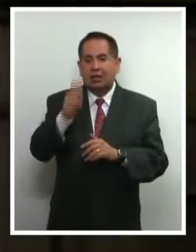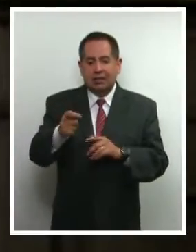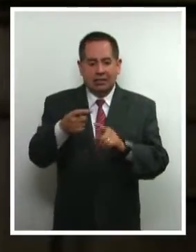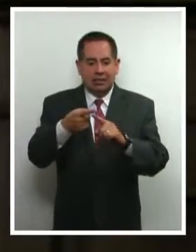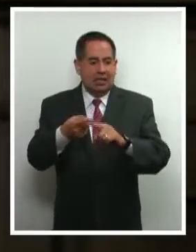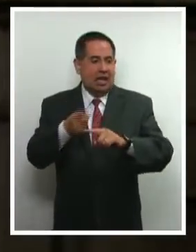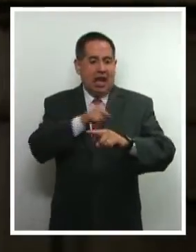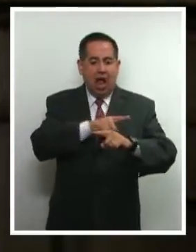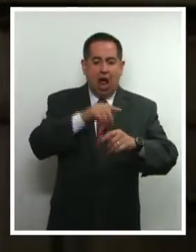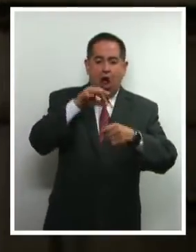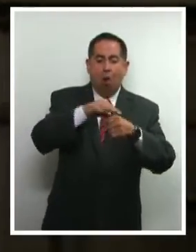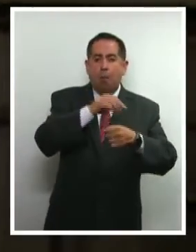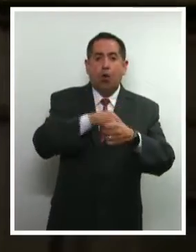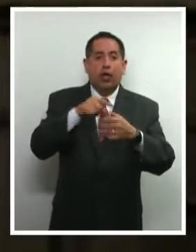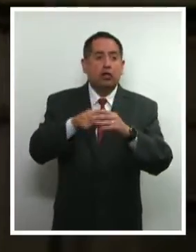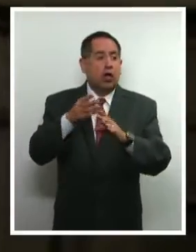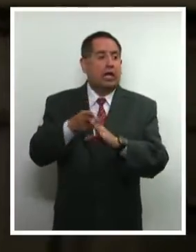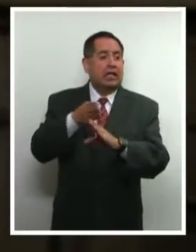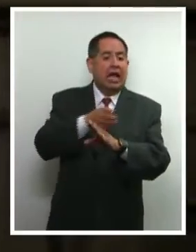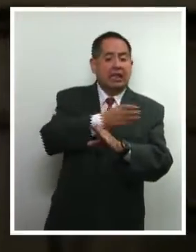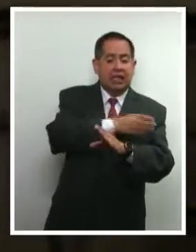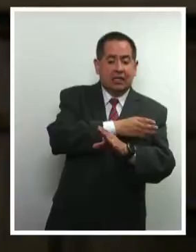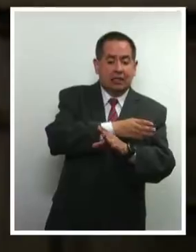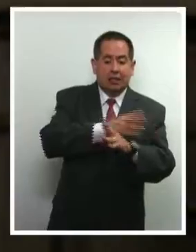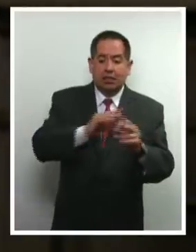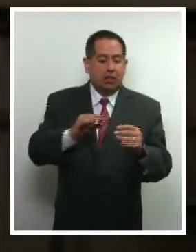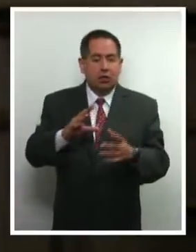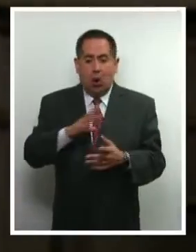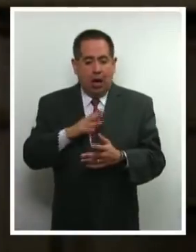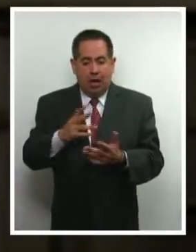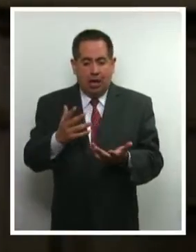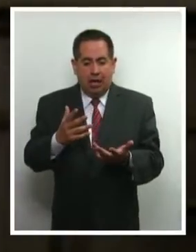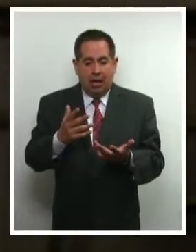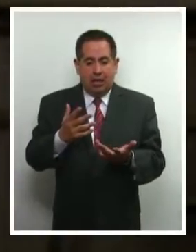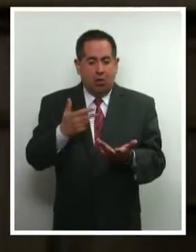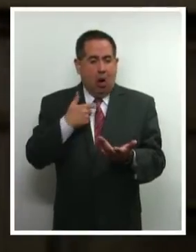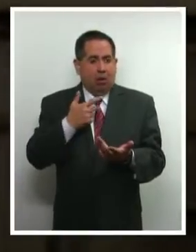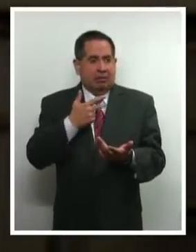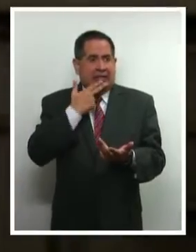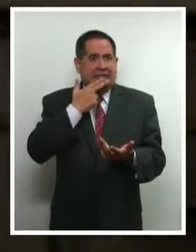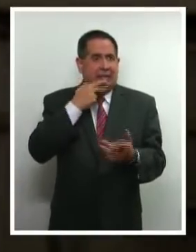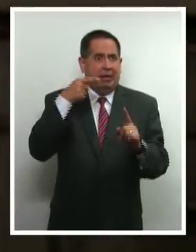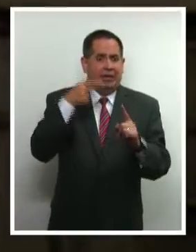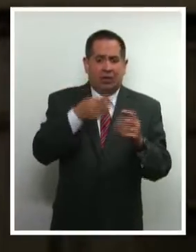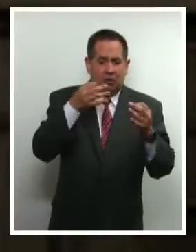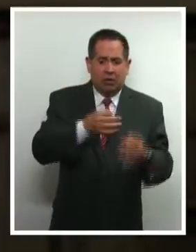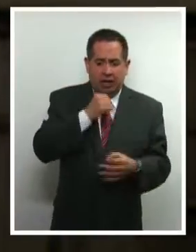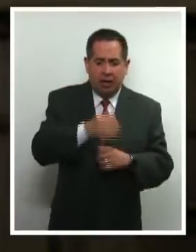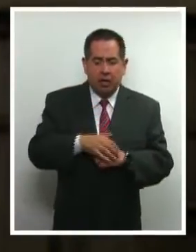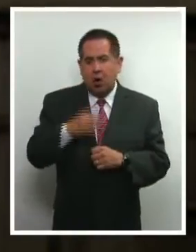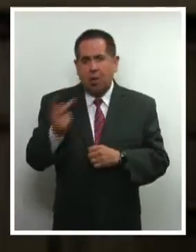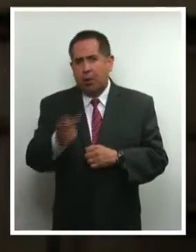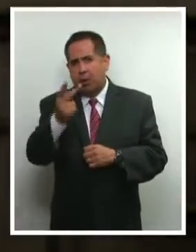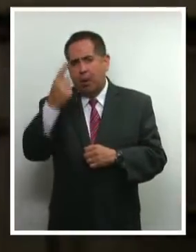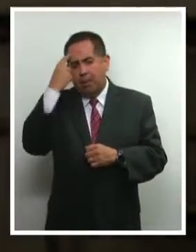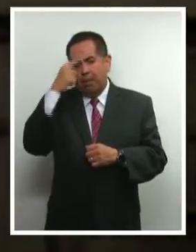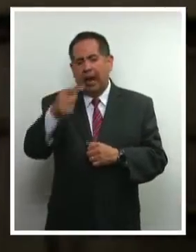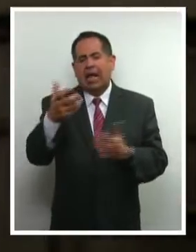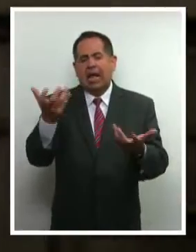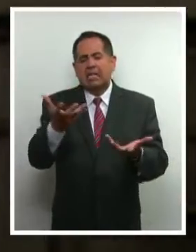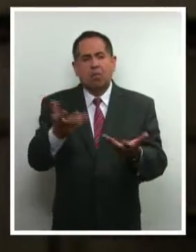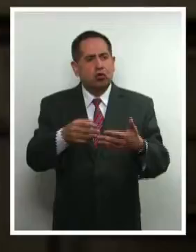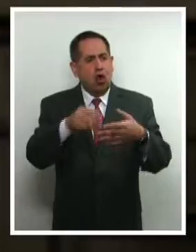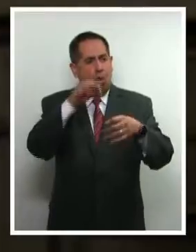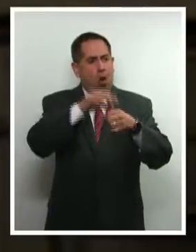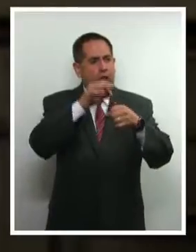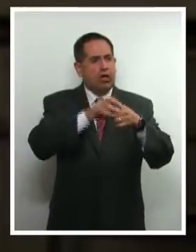las votaciones que hemos venido dando no tengan ninguna efectividad. Entonces me pregunto, ¿para qué hacemos una